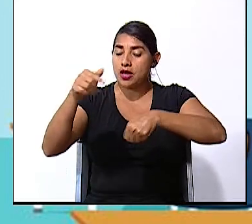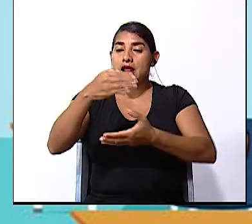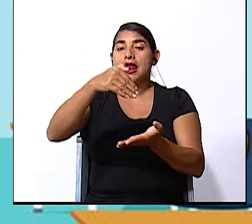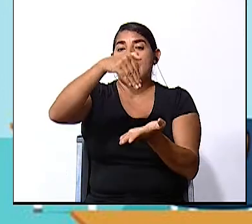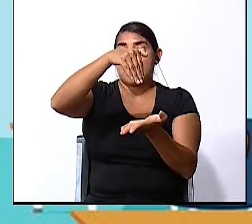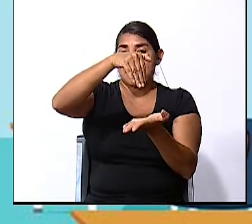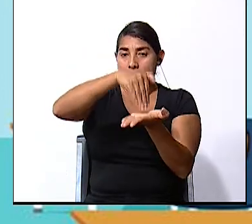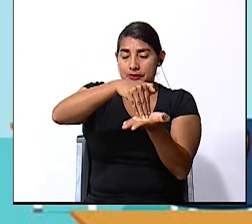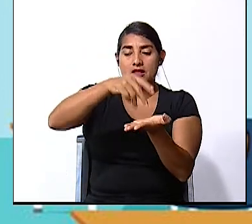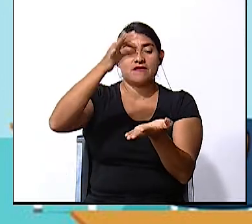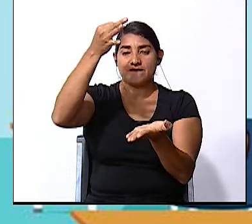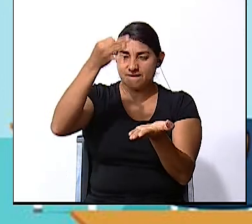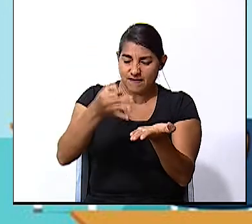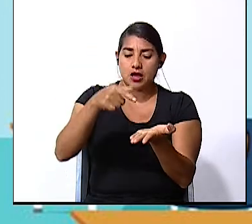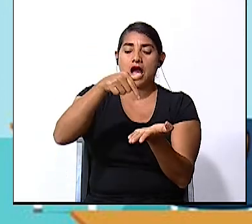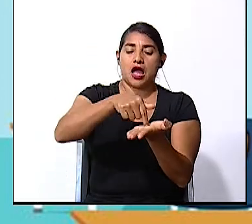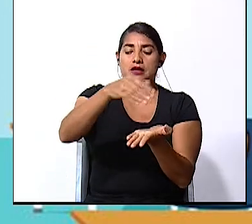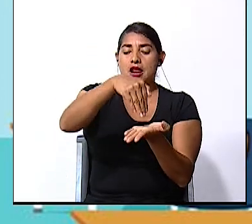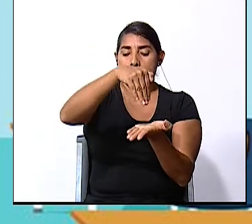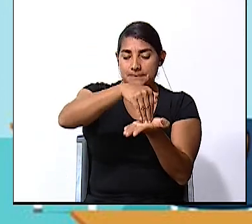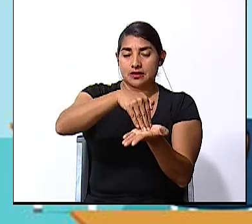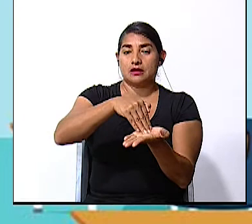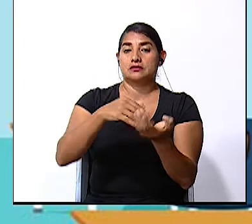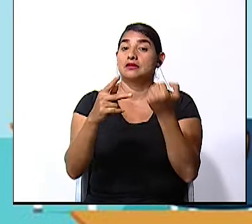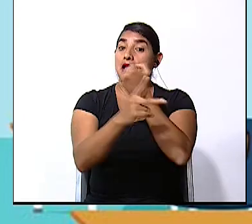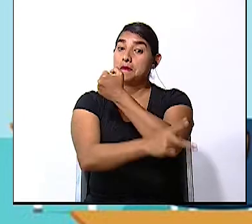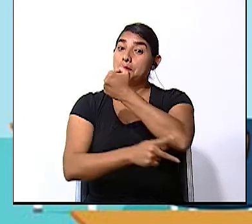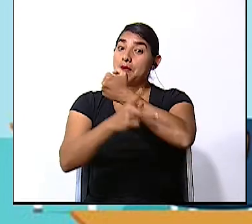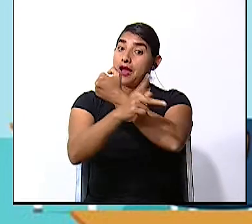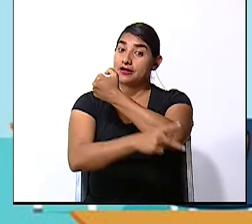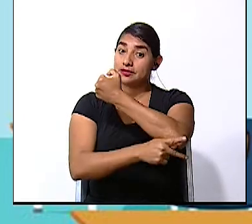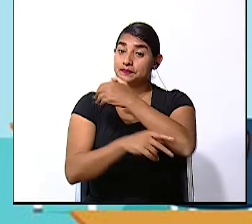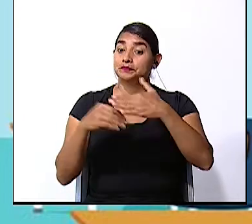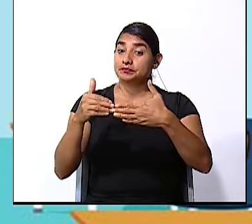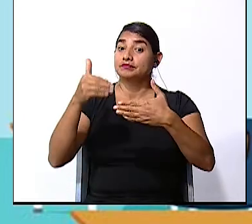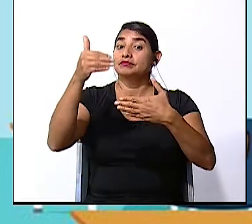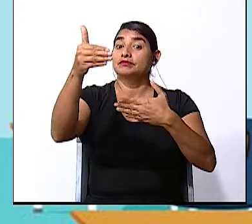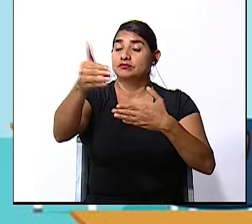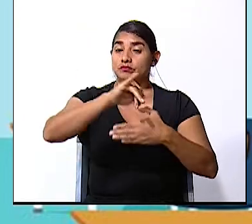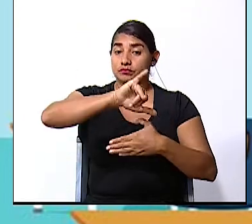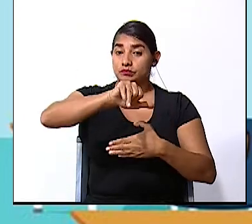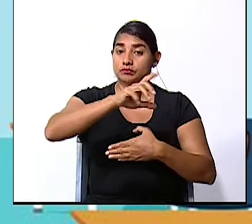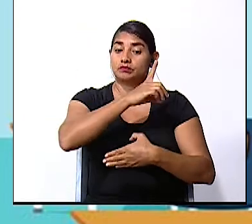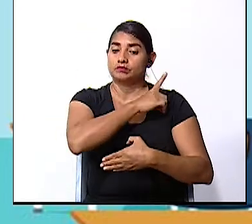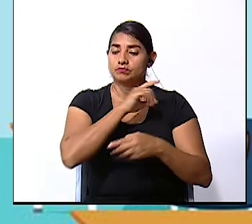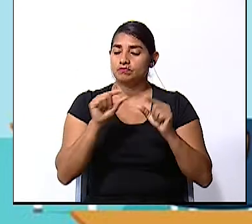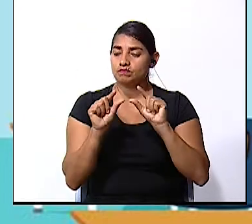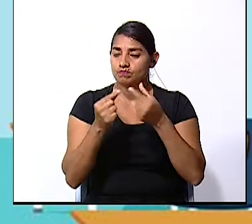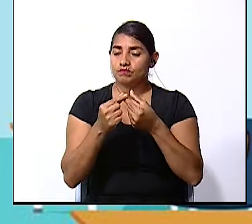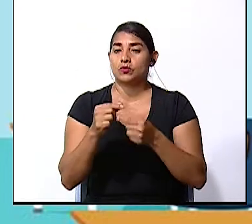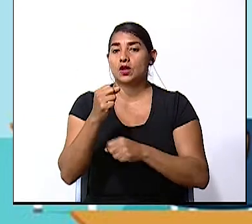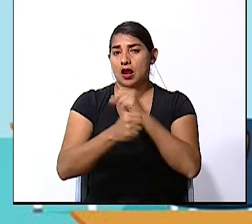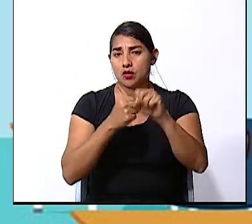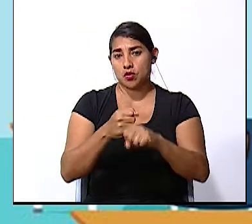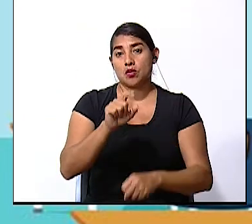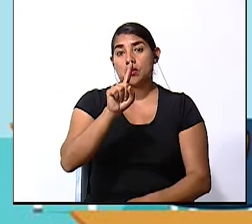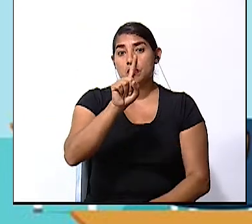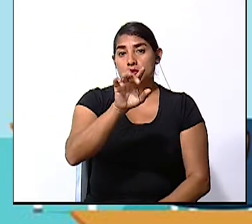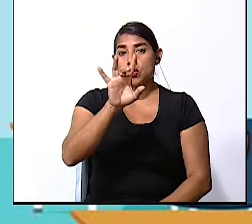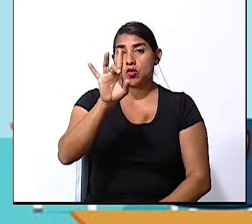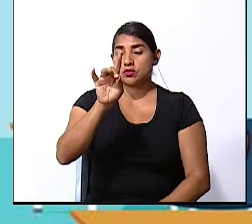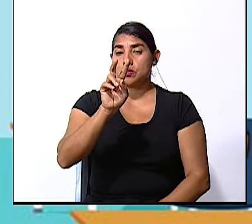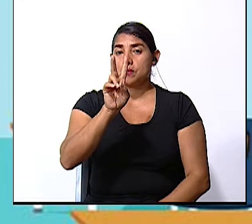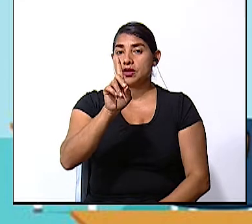capital definitiva de nuestro país. Posterior a la Junta de Gobiernos entre